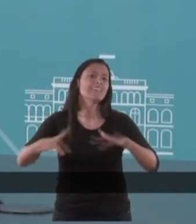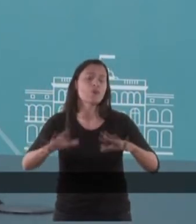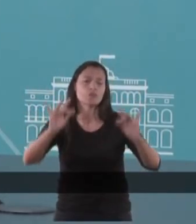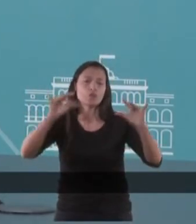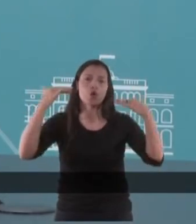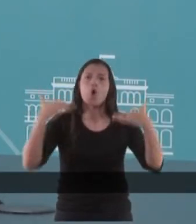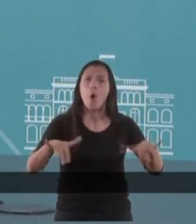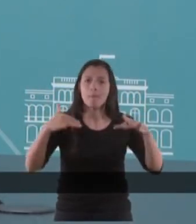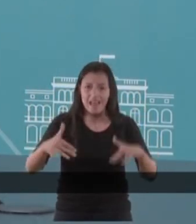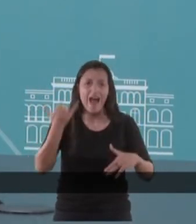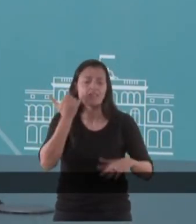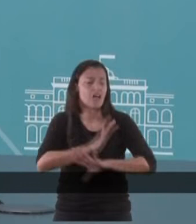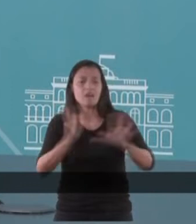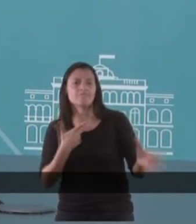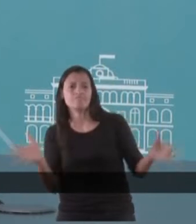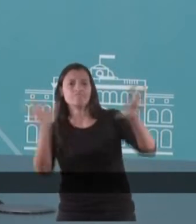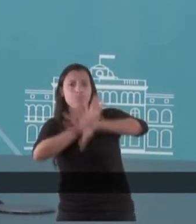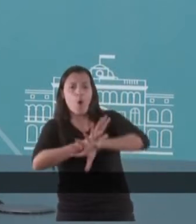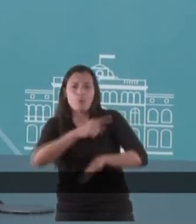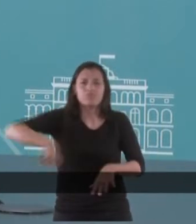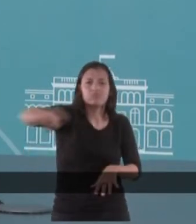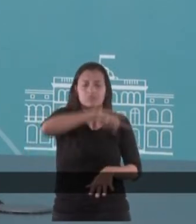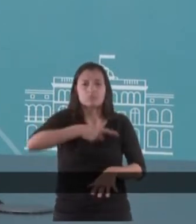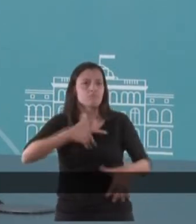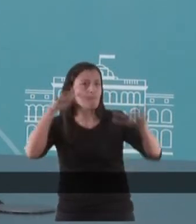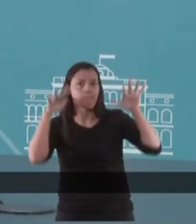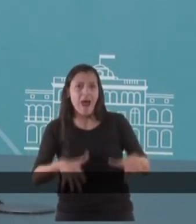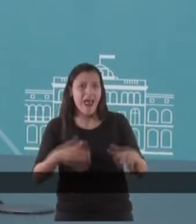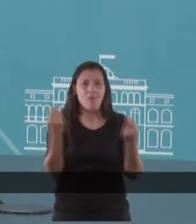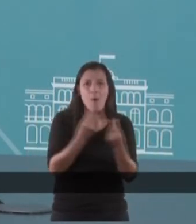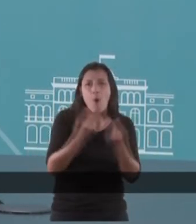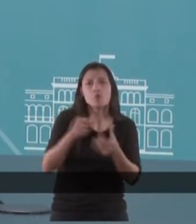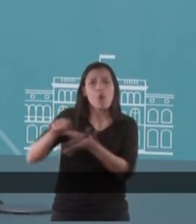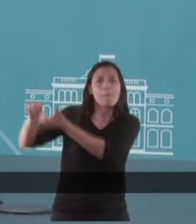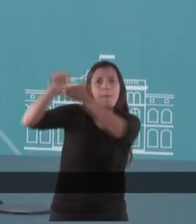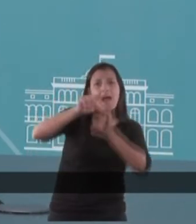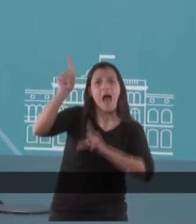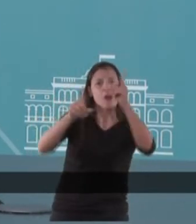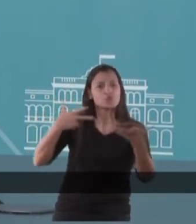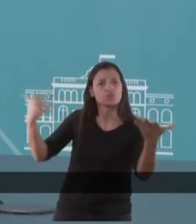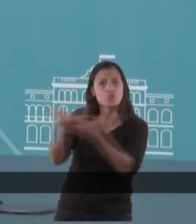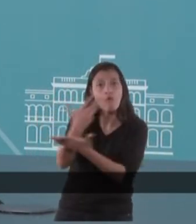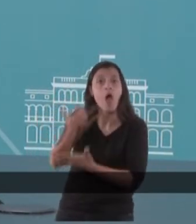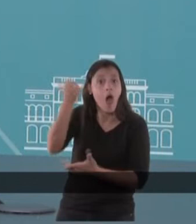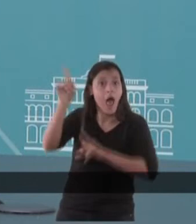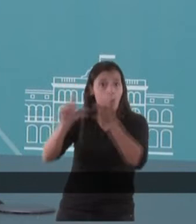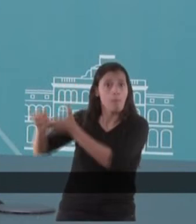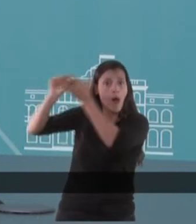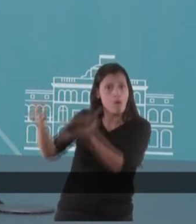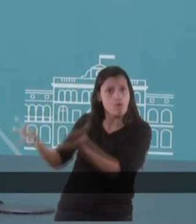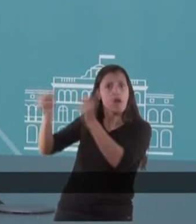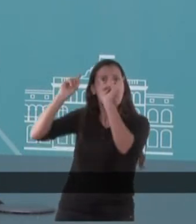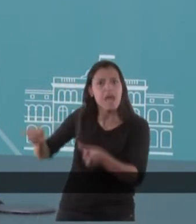compleja que ha impactado con mucha fuerza diferentes países inclusive muy muy poderosos